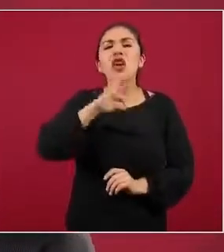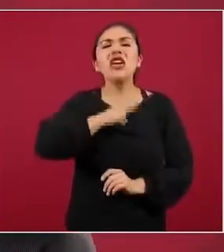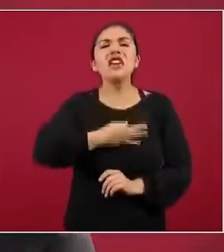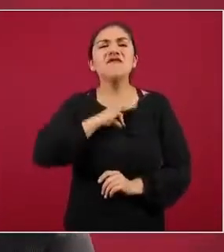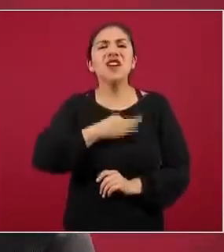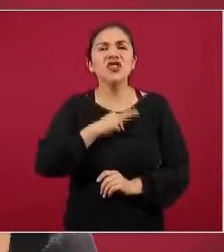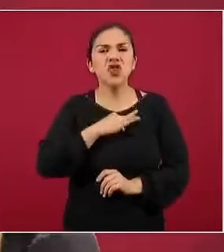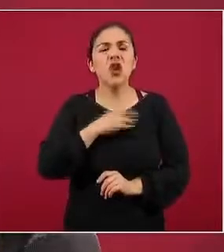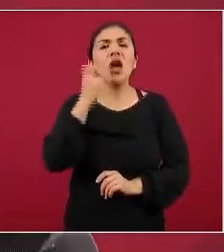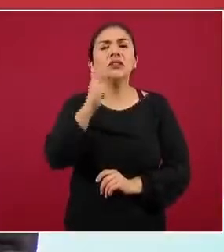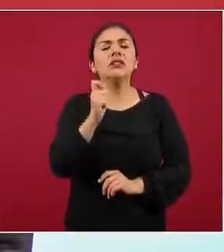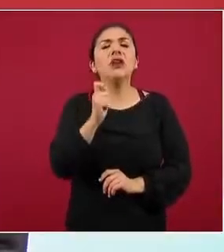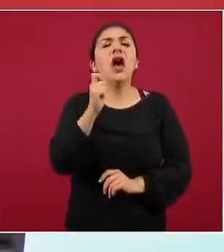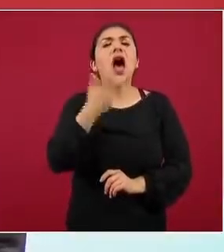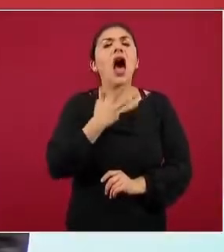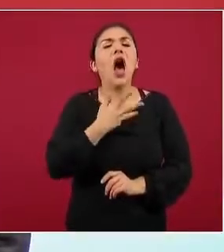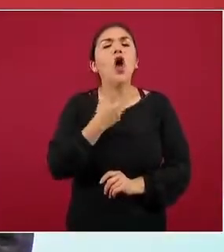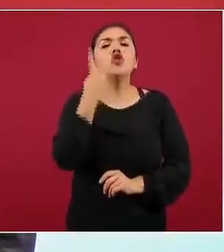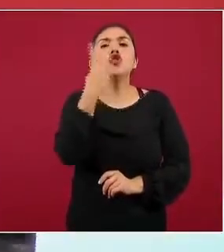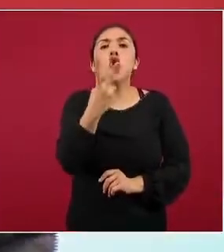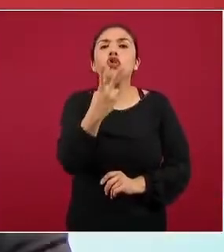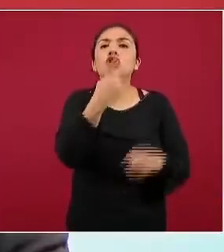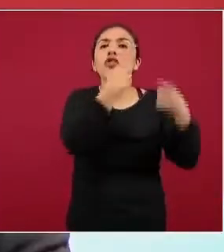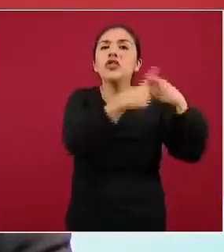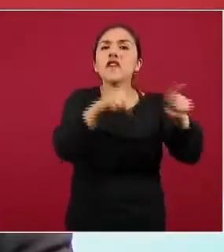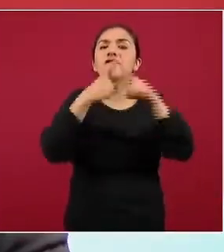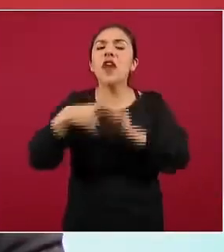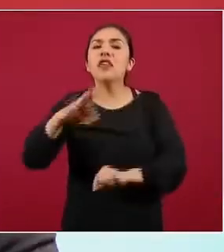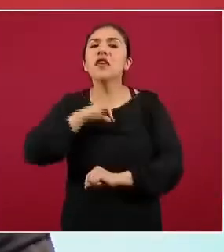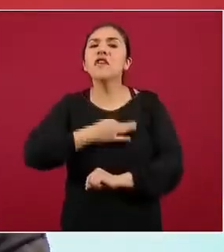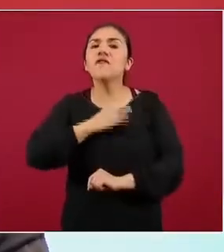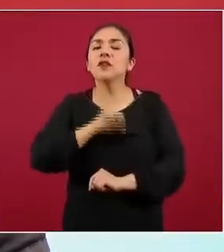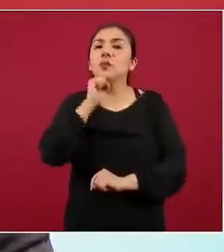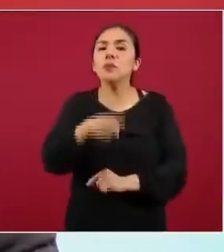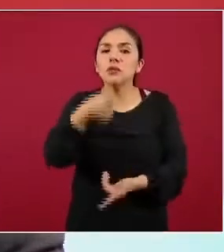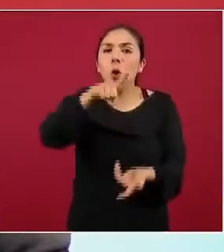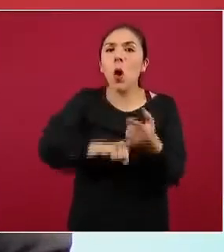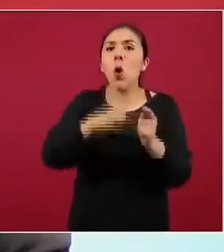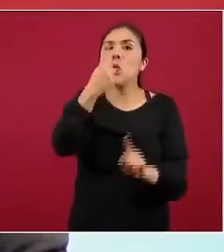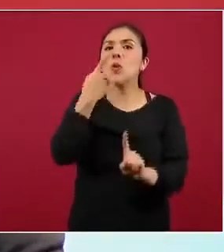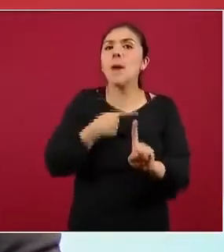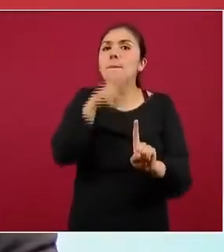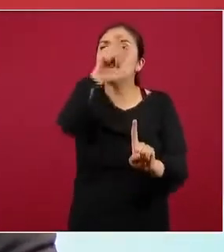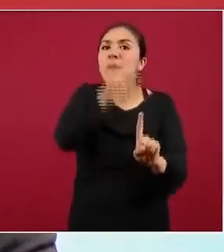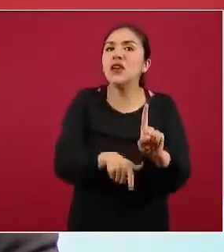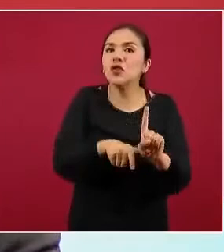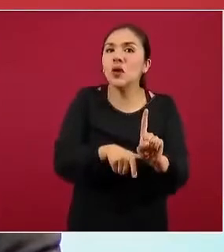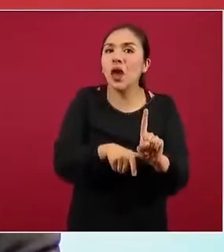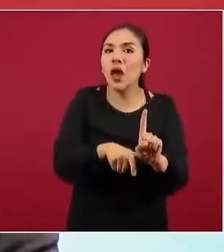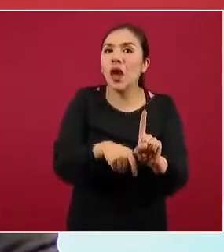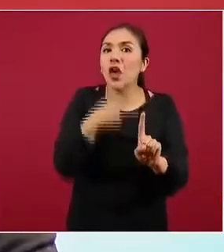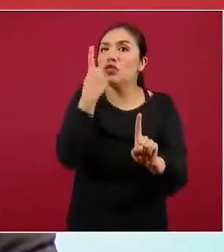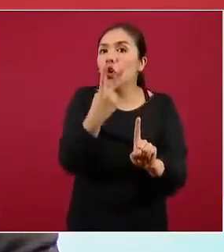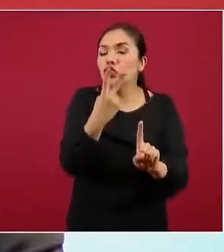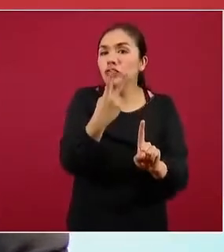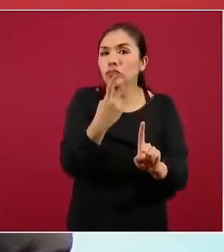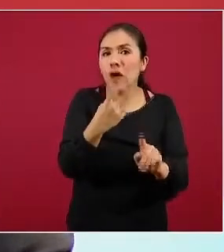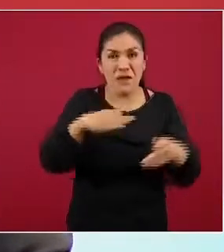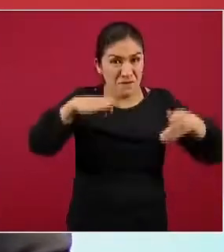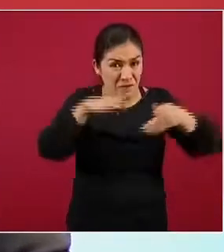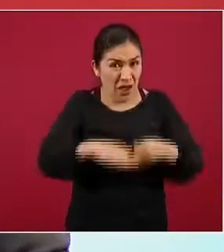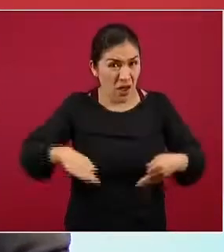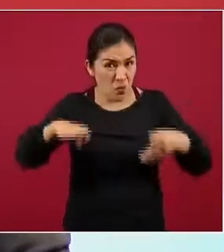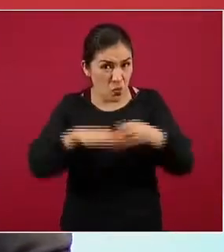decir que hay dos tipos de infección que están ocurriendo al mismo tiempo en una persona. No es